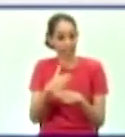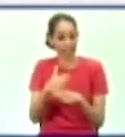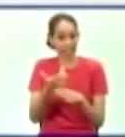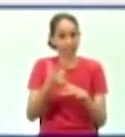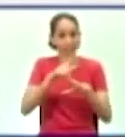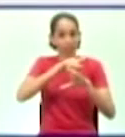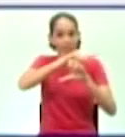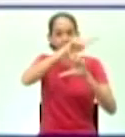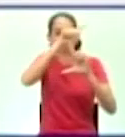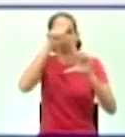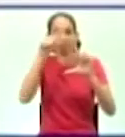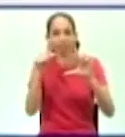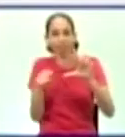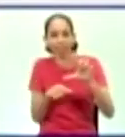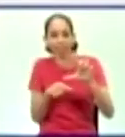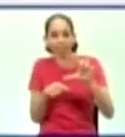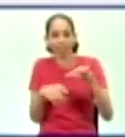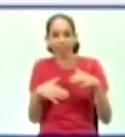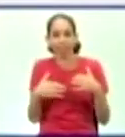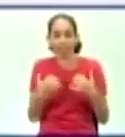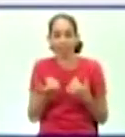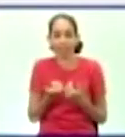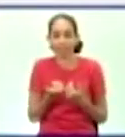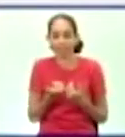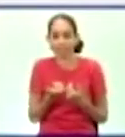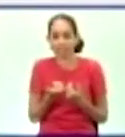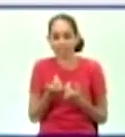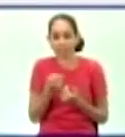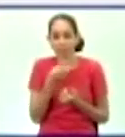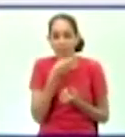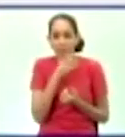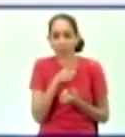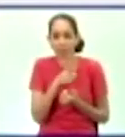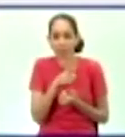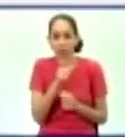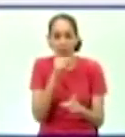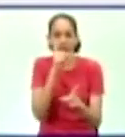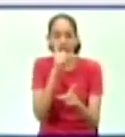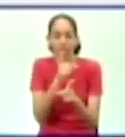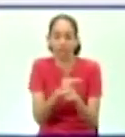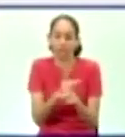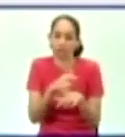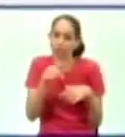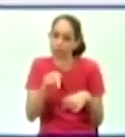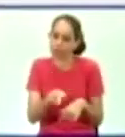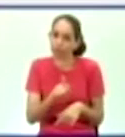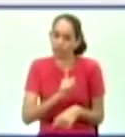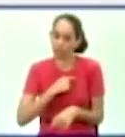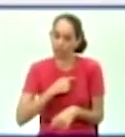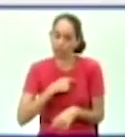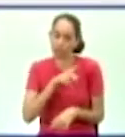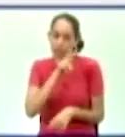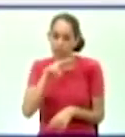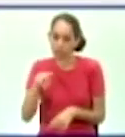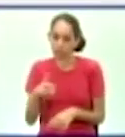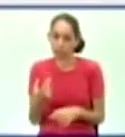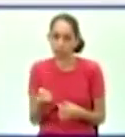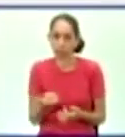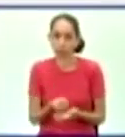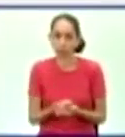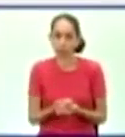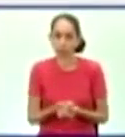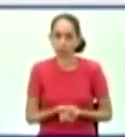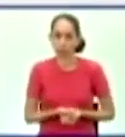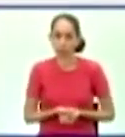arcos y por suma o resta de estos arcos pudiera hallar el arco que estoy buscando. Pero bien, en este